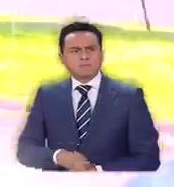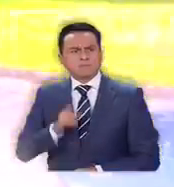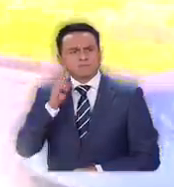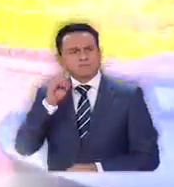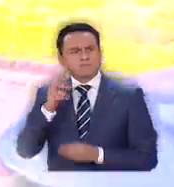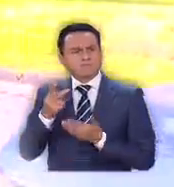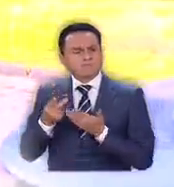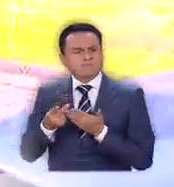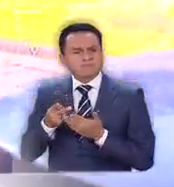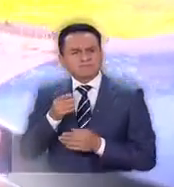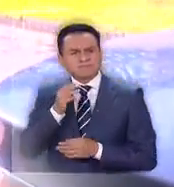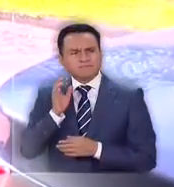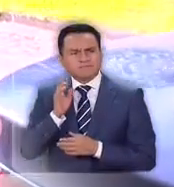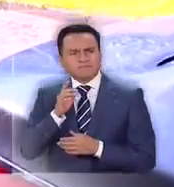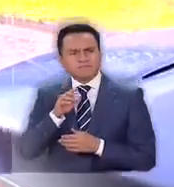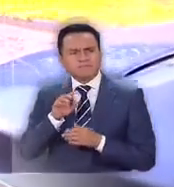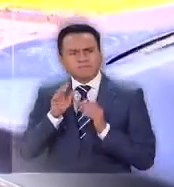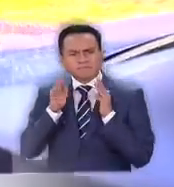Desatiende un segundo.